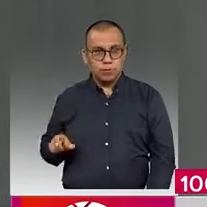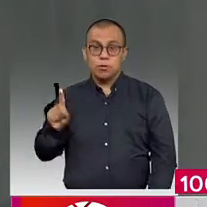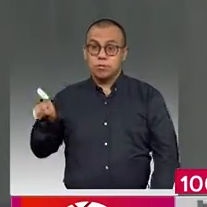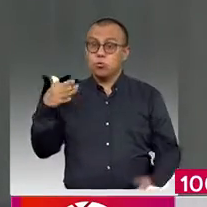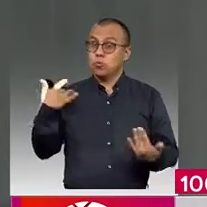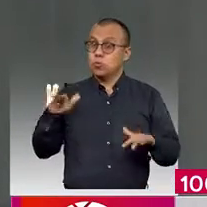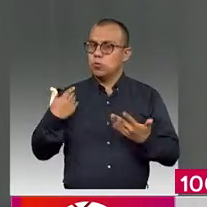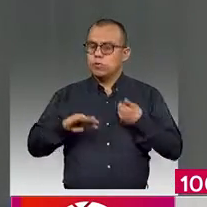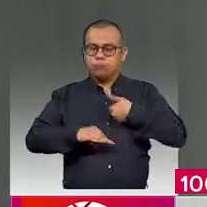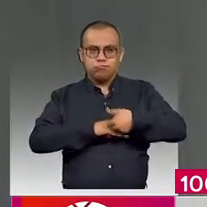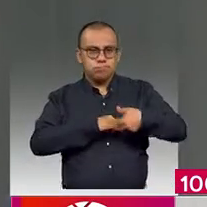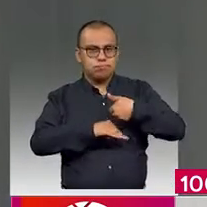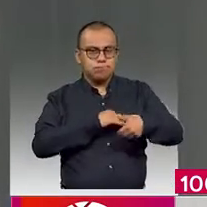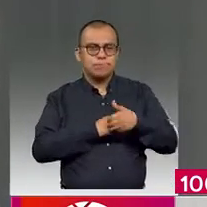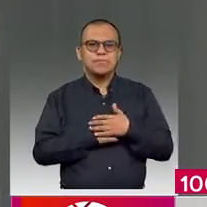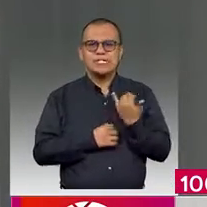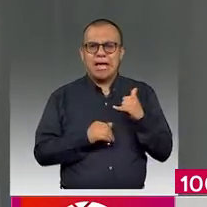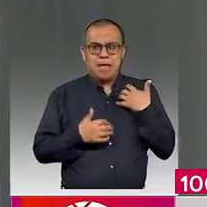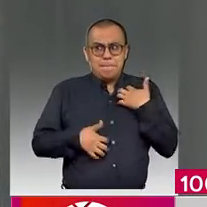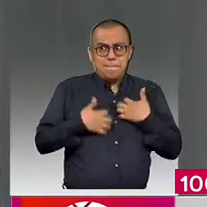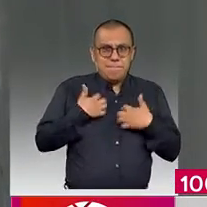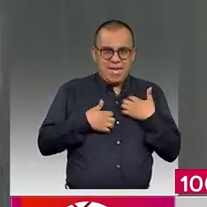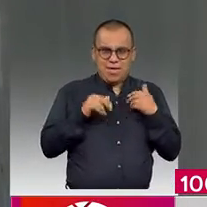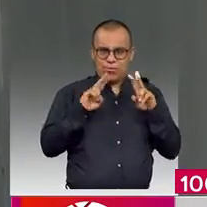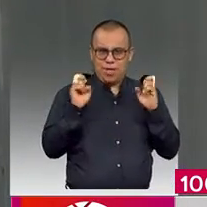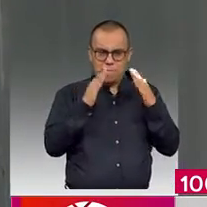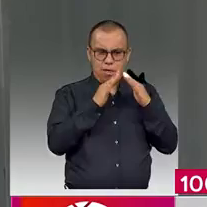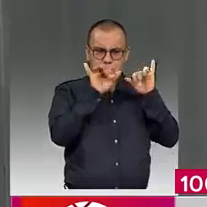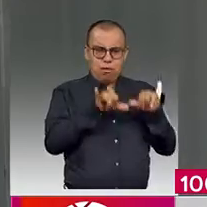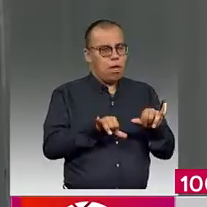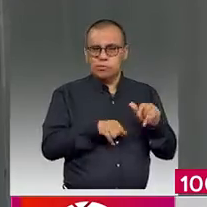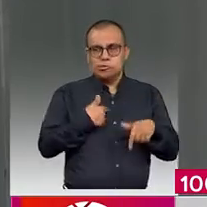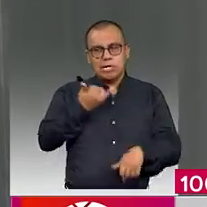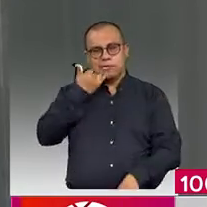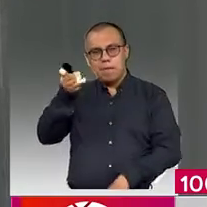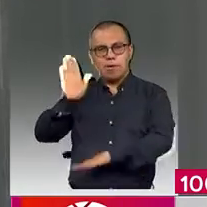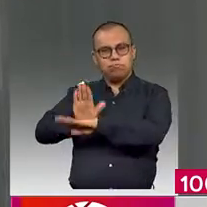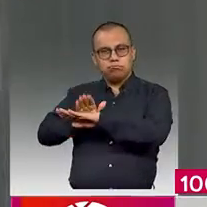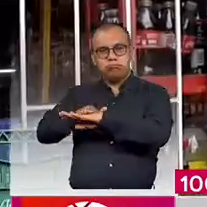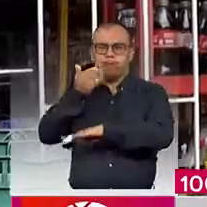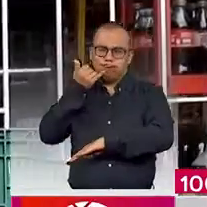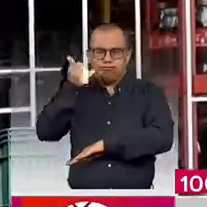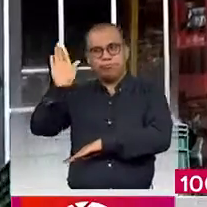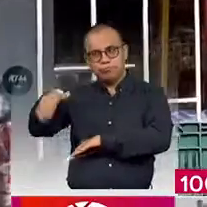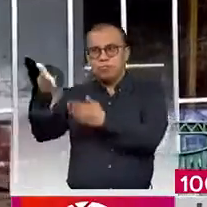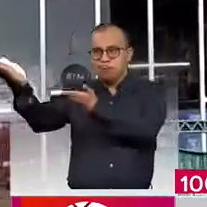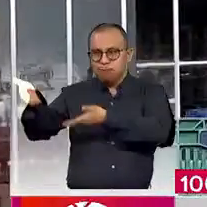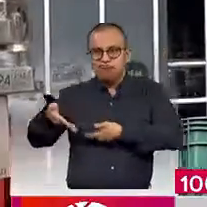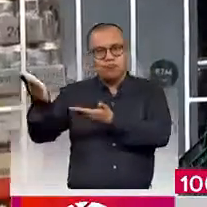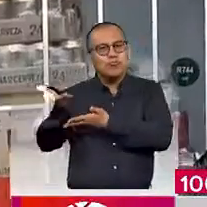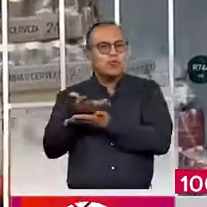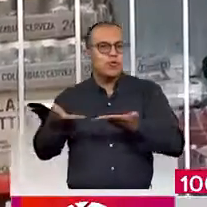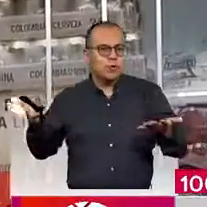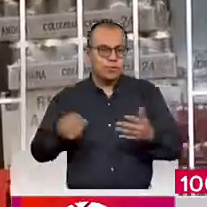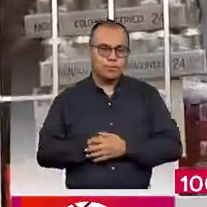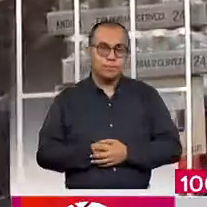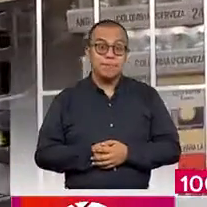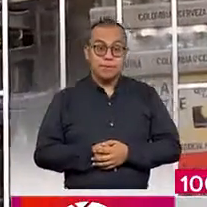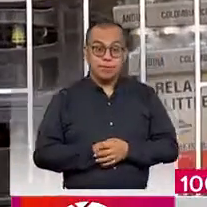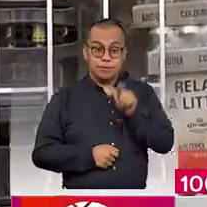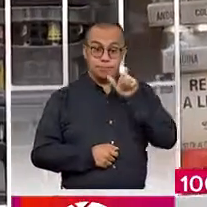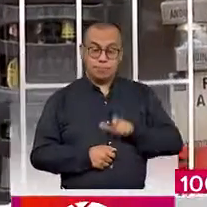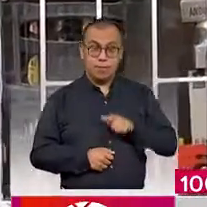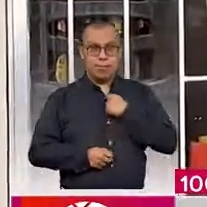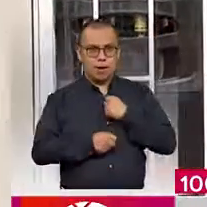la gente, pues del miedo que le da la pandemia, nos están llamando bastante para llevar al domicilio los apartamentos. El trabajo de los